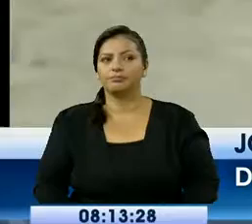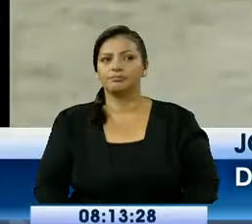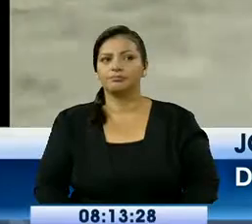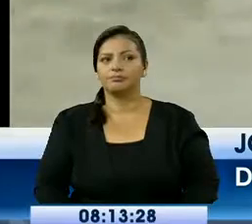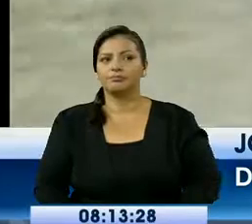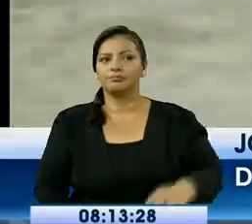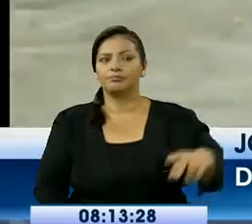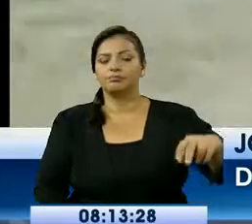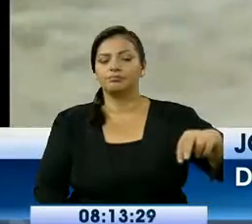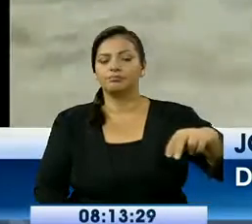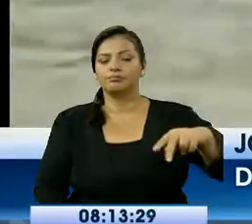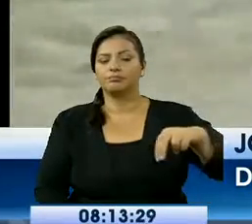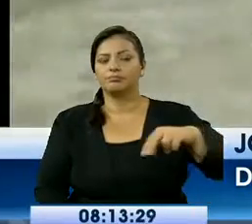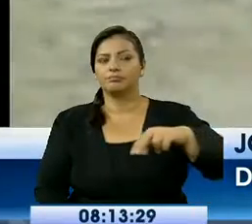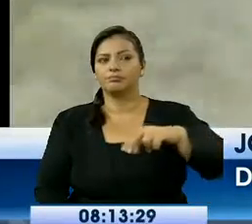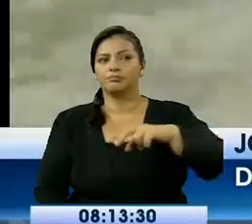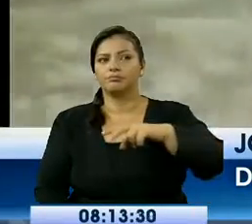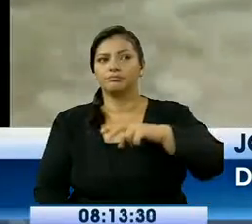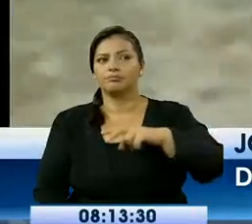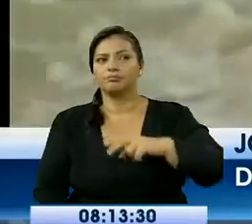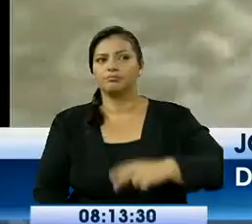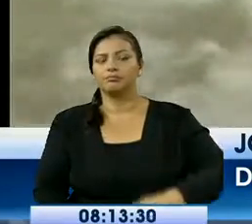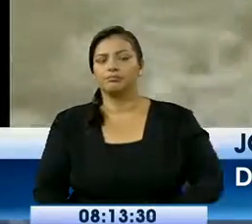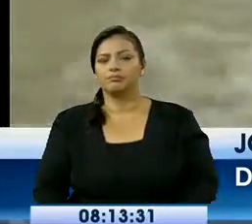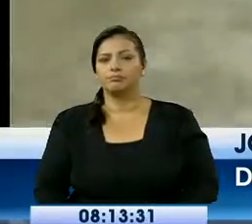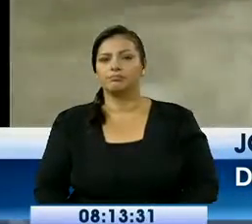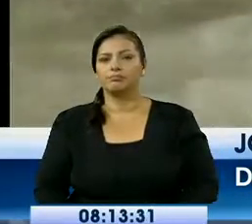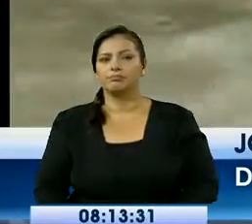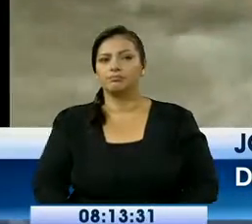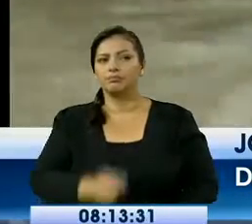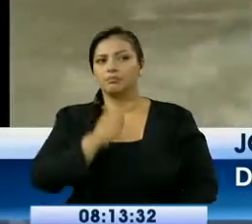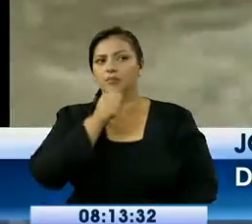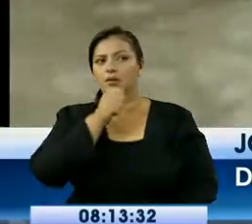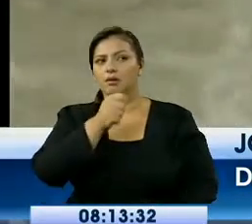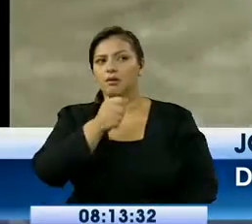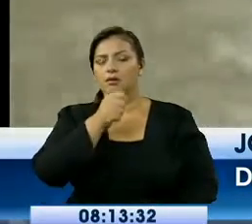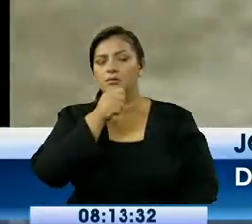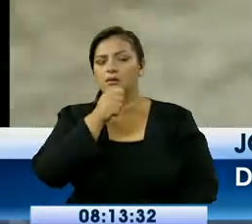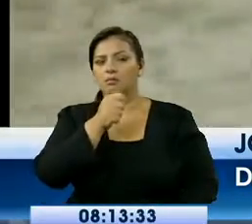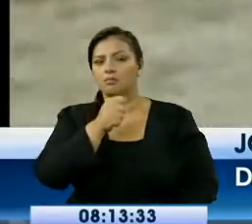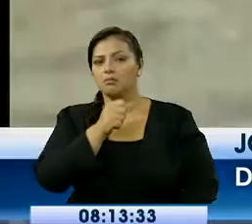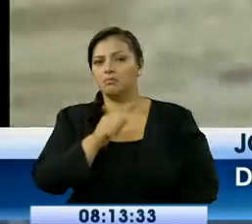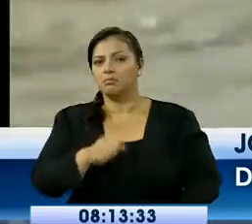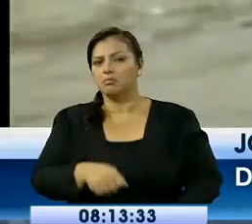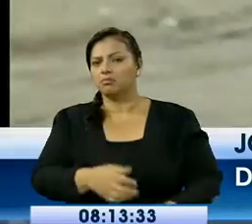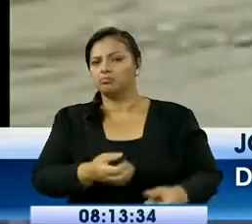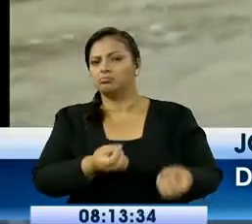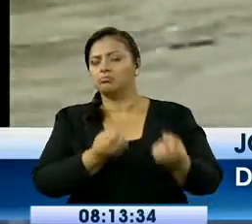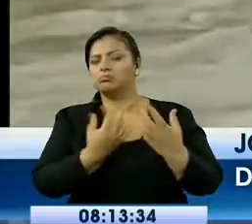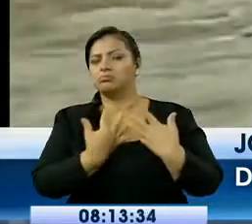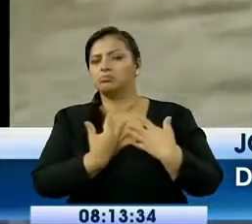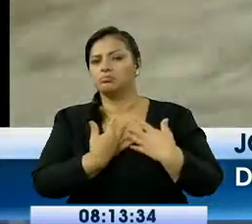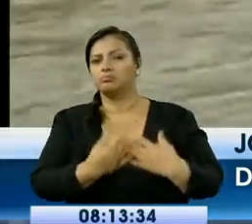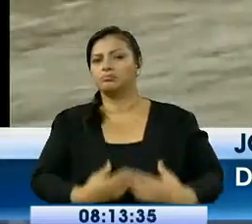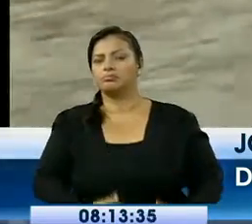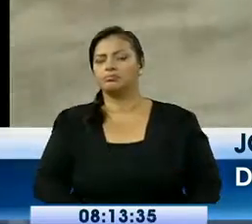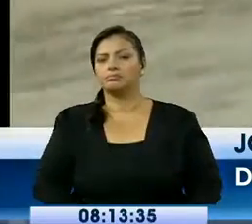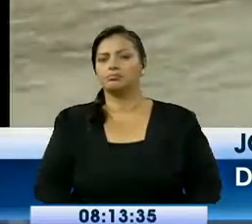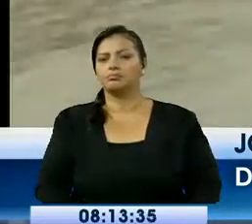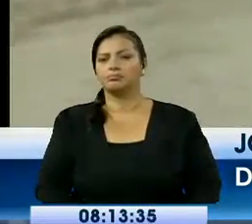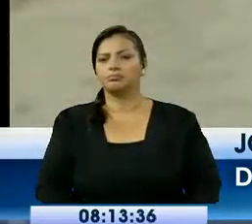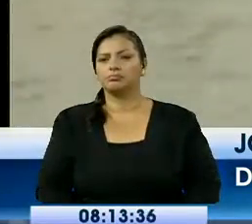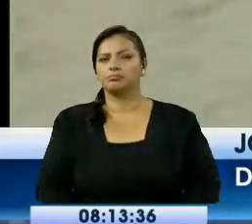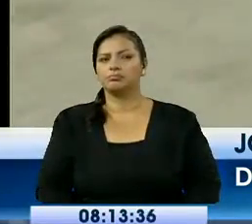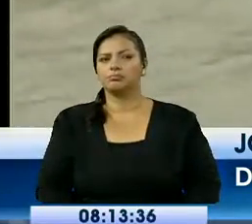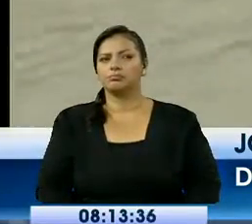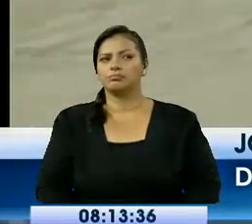casa. Vamos a tratar de mantener el diálogo con el señor para que nos informe, nos cuente la